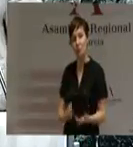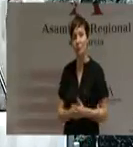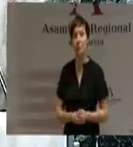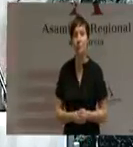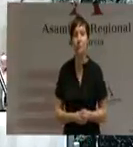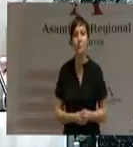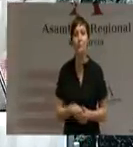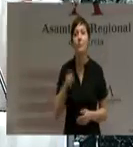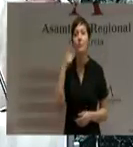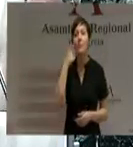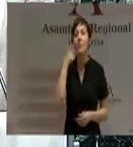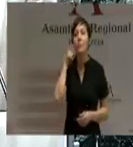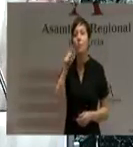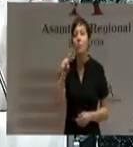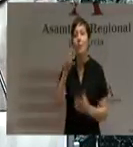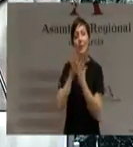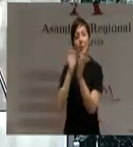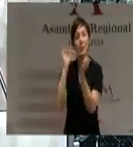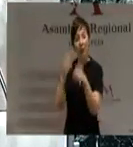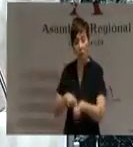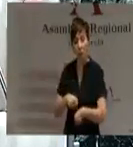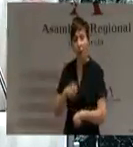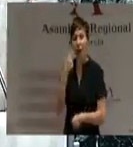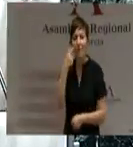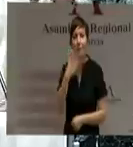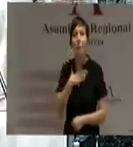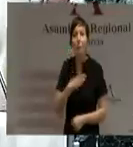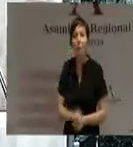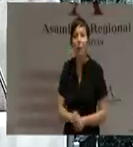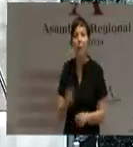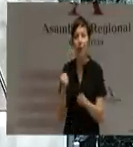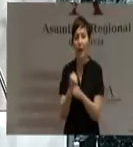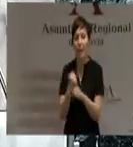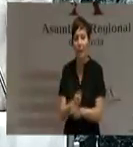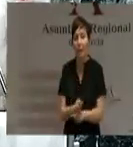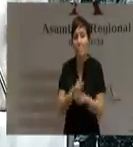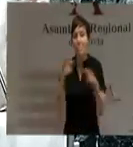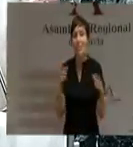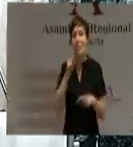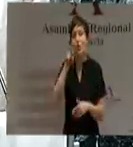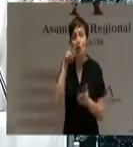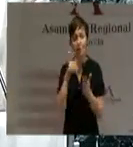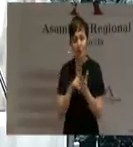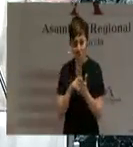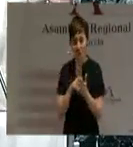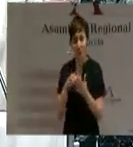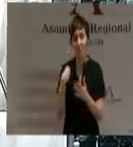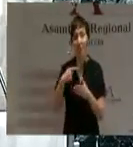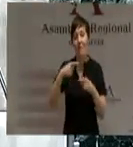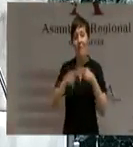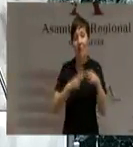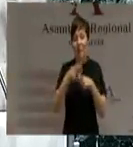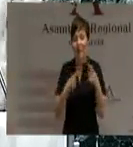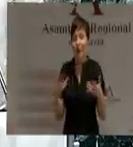¿Está usted de acuerdo en que podemos juntos dar empleo, 12.000 empleos, a familias con todos sus miembros en